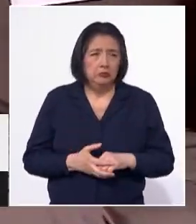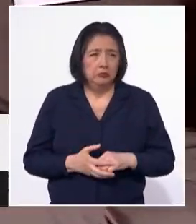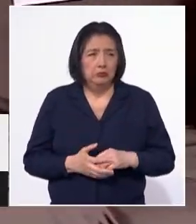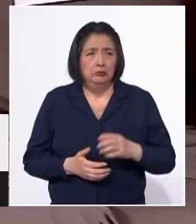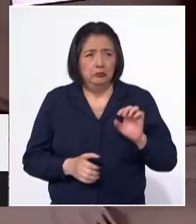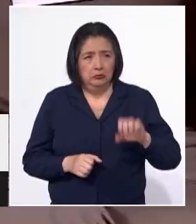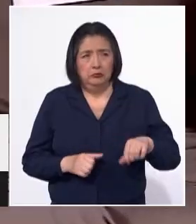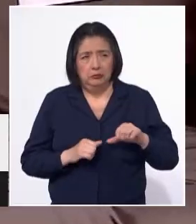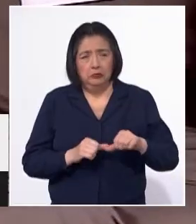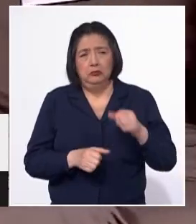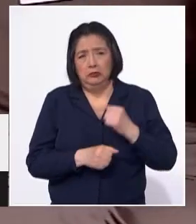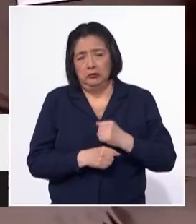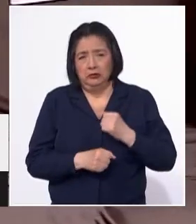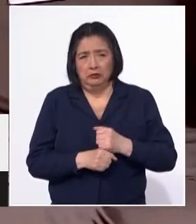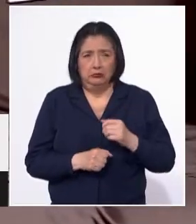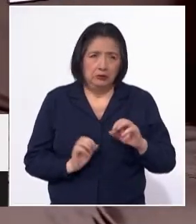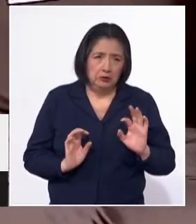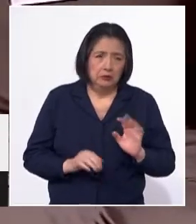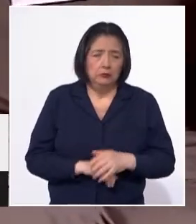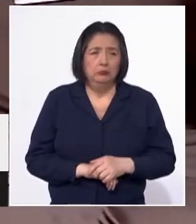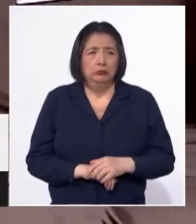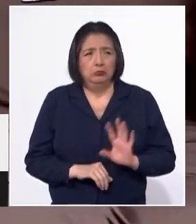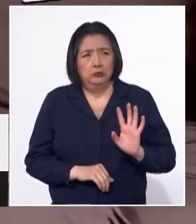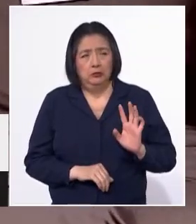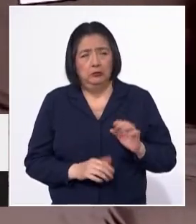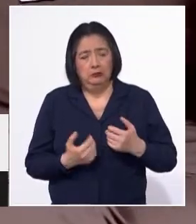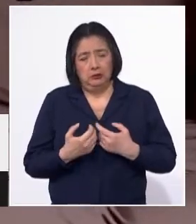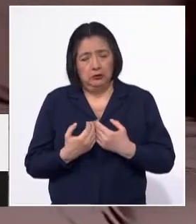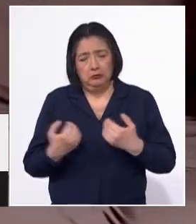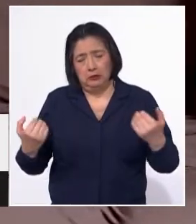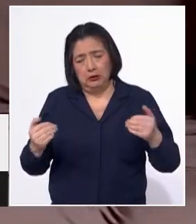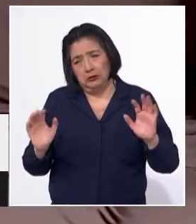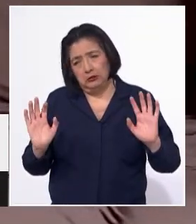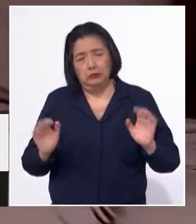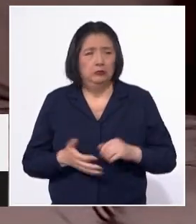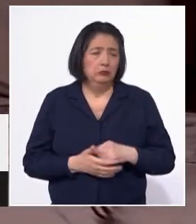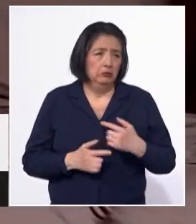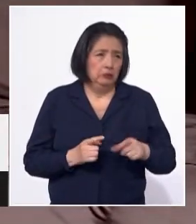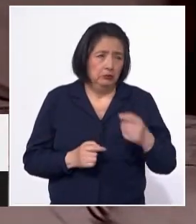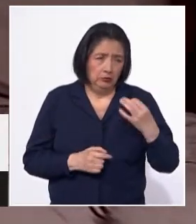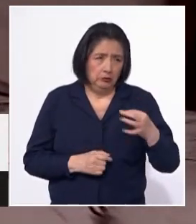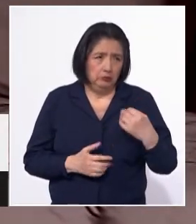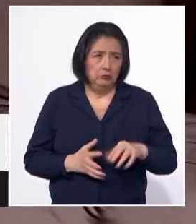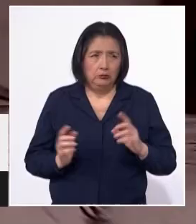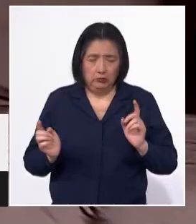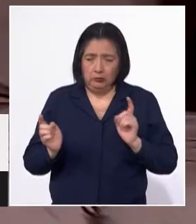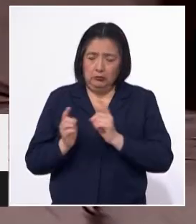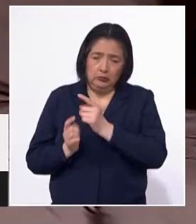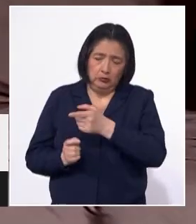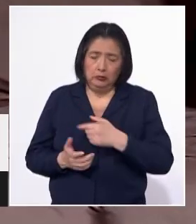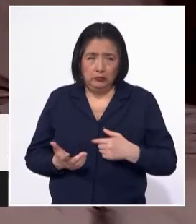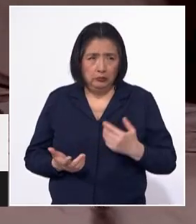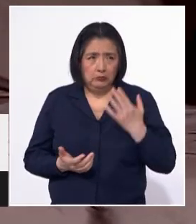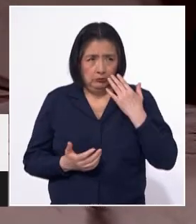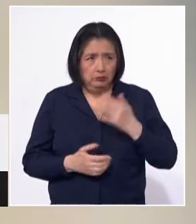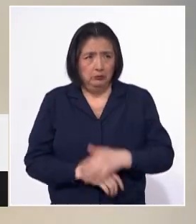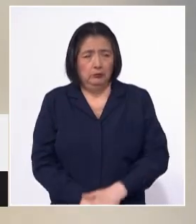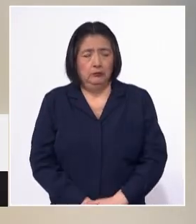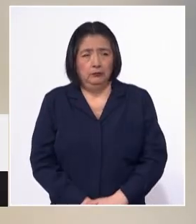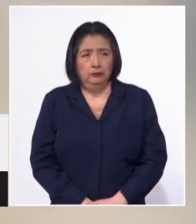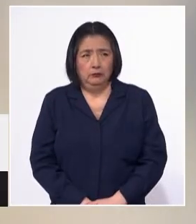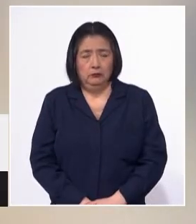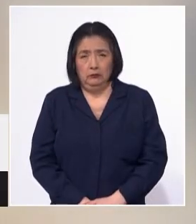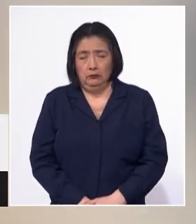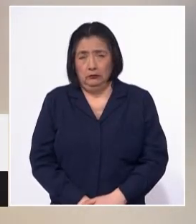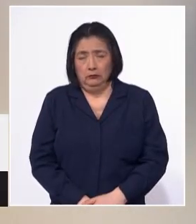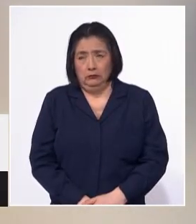seguir trabajando, me dice, y me alejo de él, me dice, mamá, pero siempre voy a estar en contacto contigo, me dice, mamá. Así que